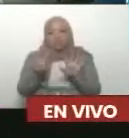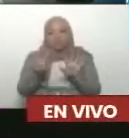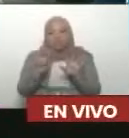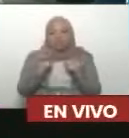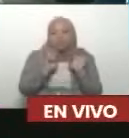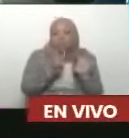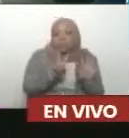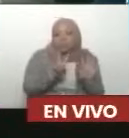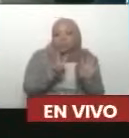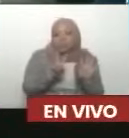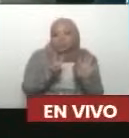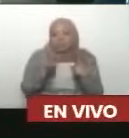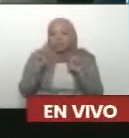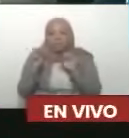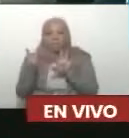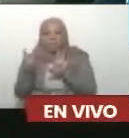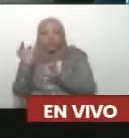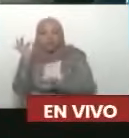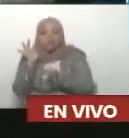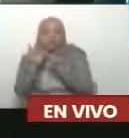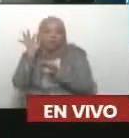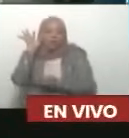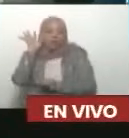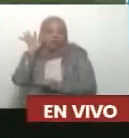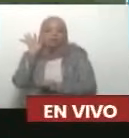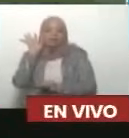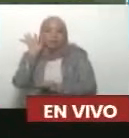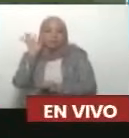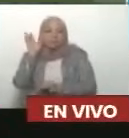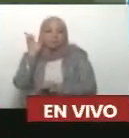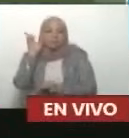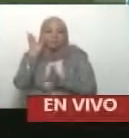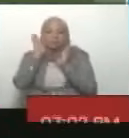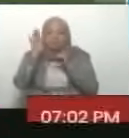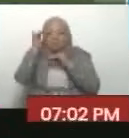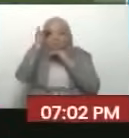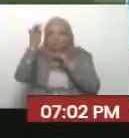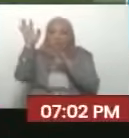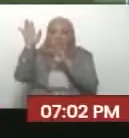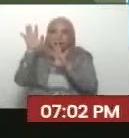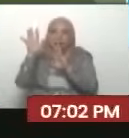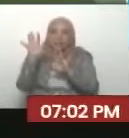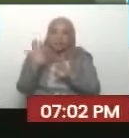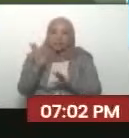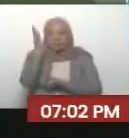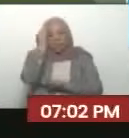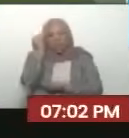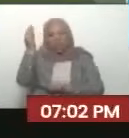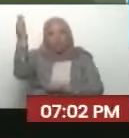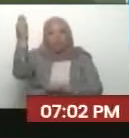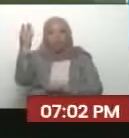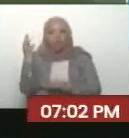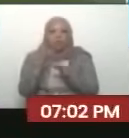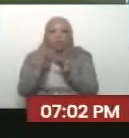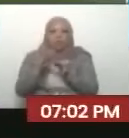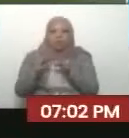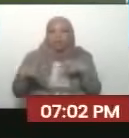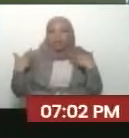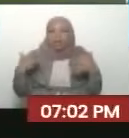27, suena suerte. Estamos bendecidos, llenos de suerte, de